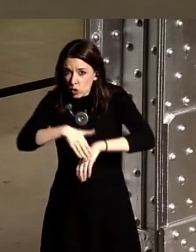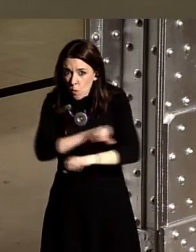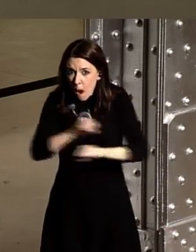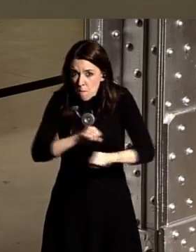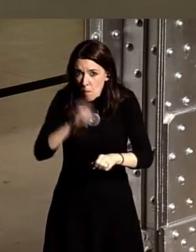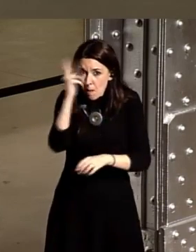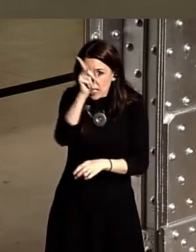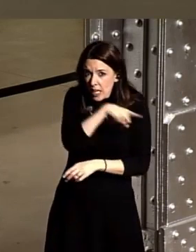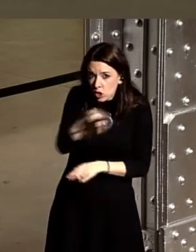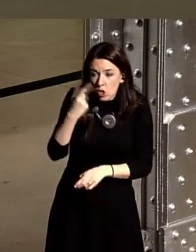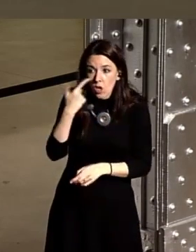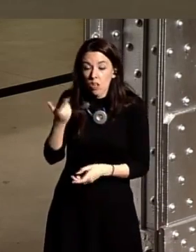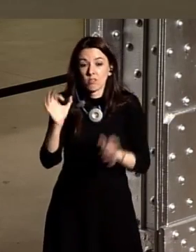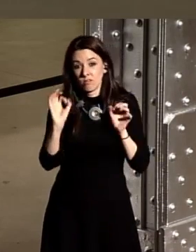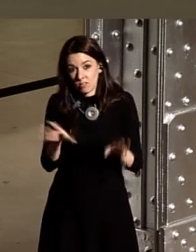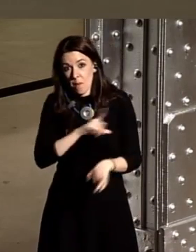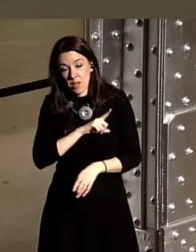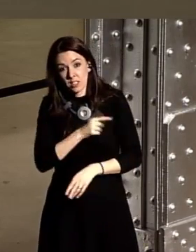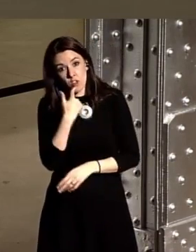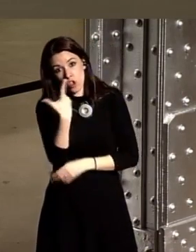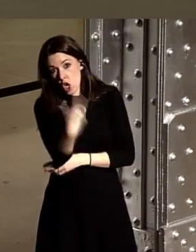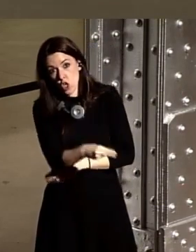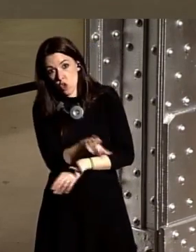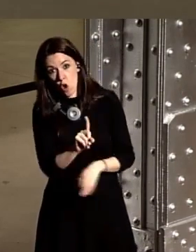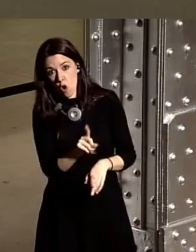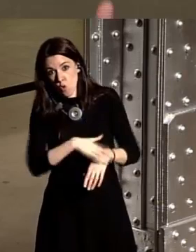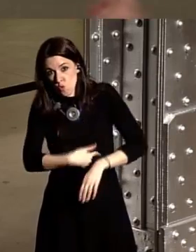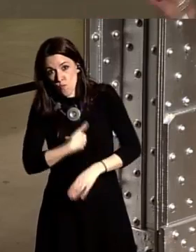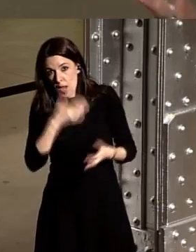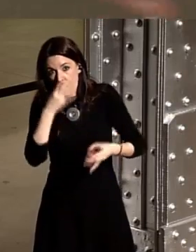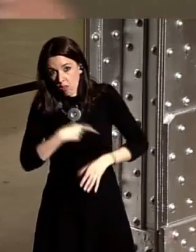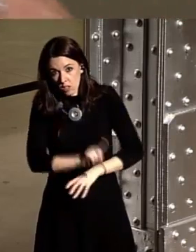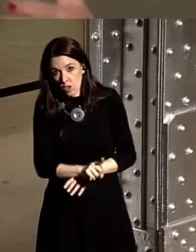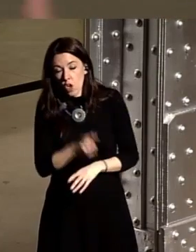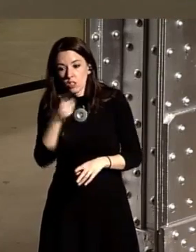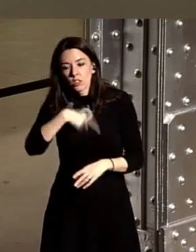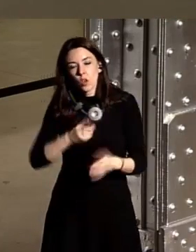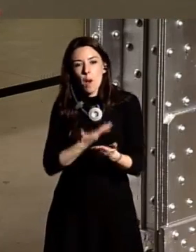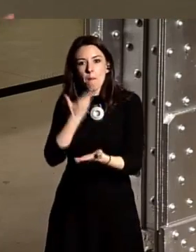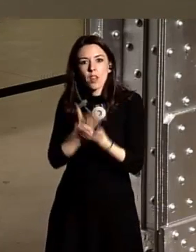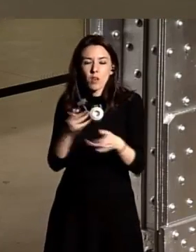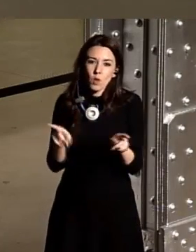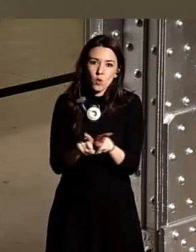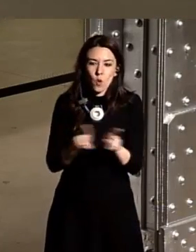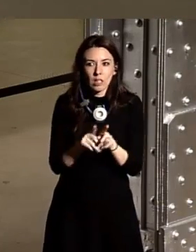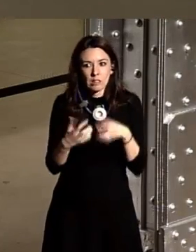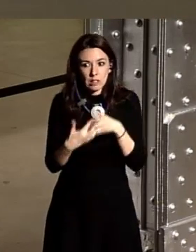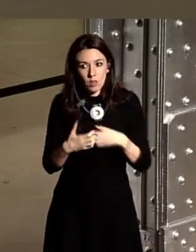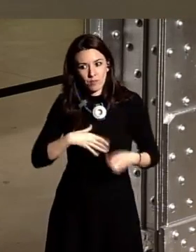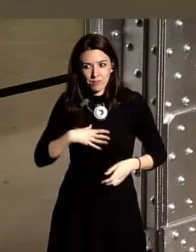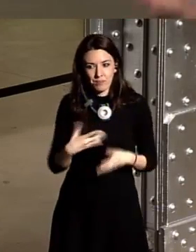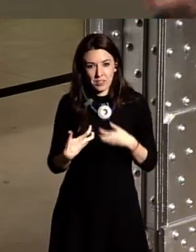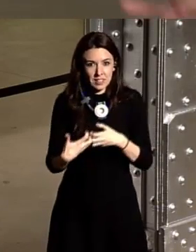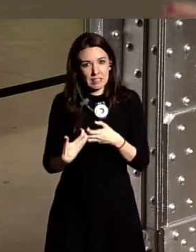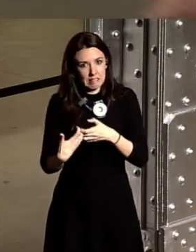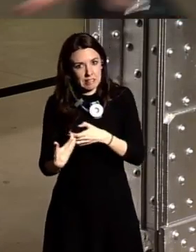Obviamente, como los militares van a decir, no era su culpa. Entonces peleamos, como yo peleando por mi lado lo que